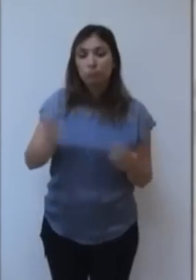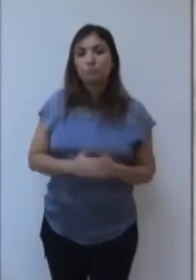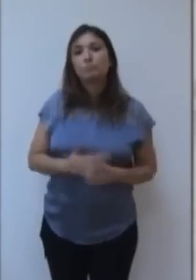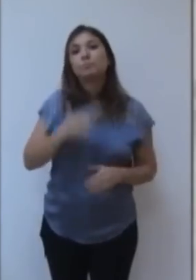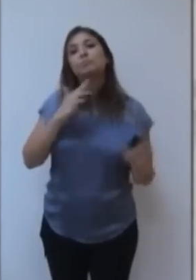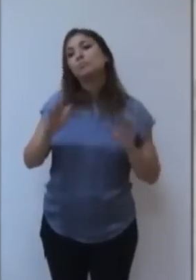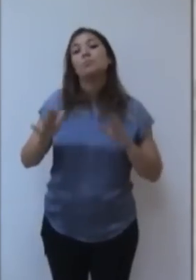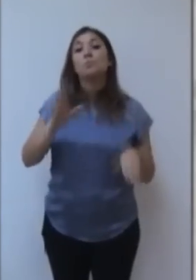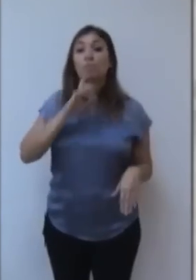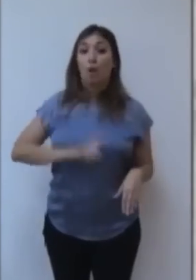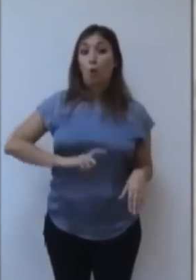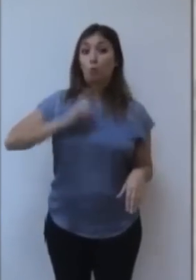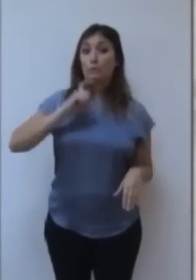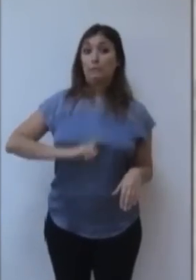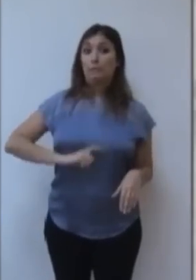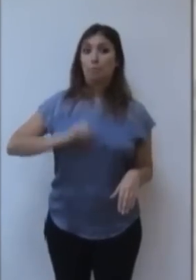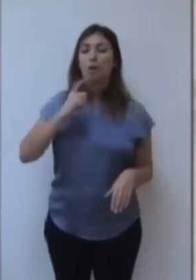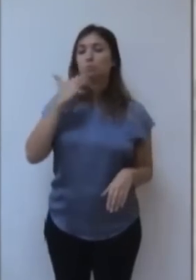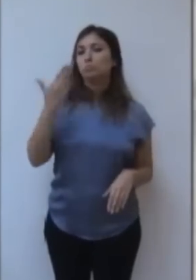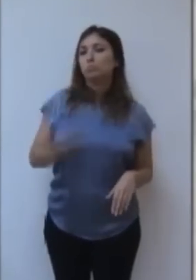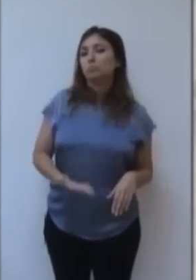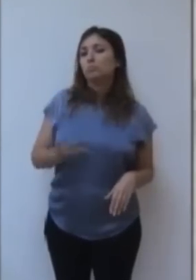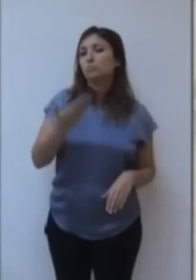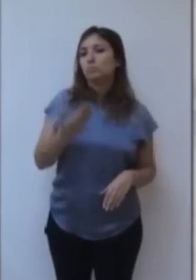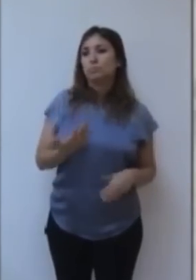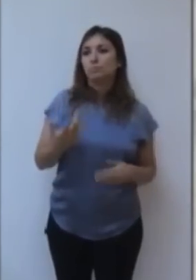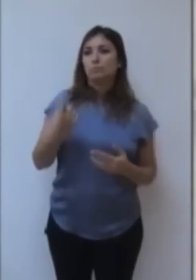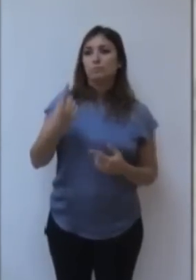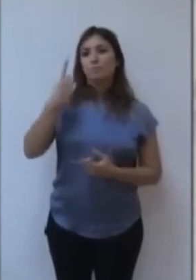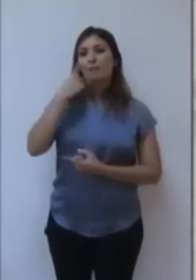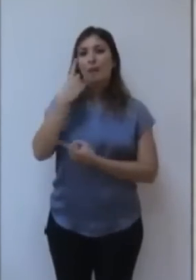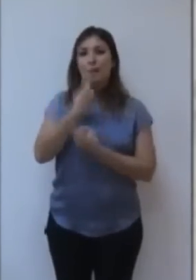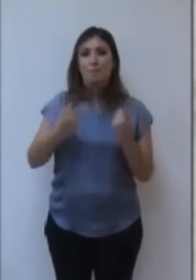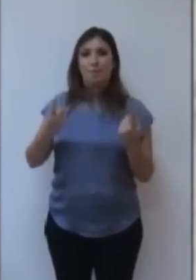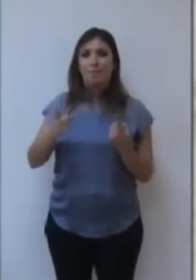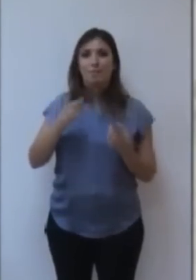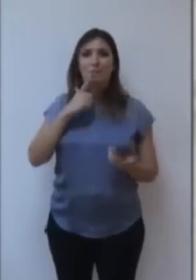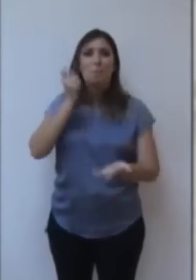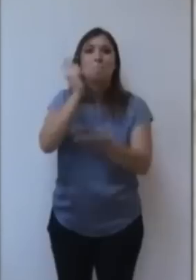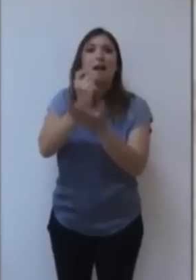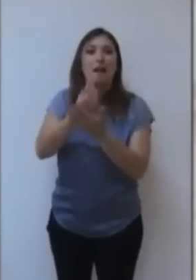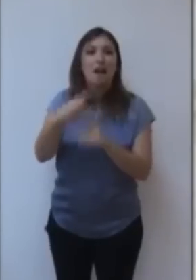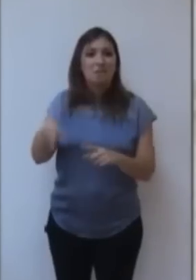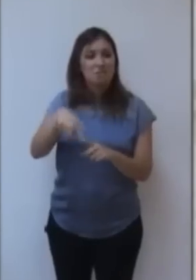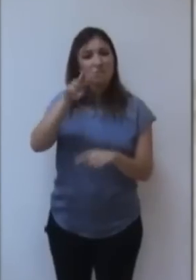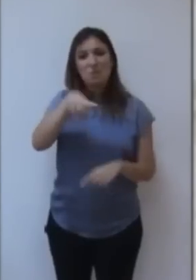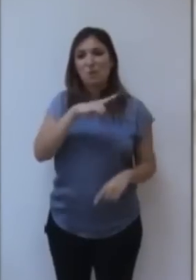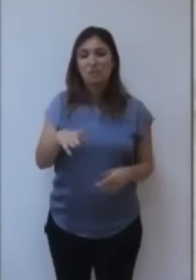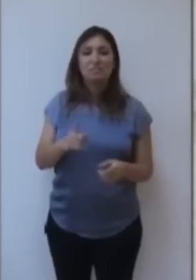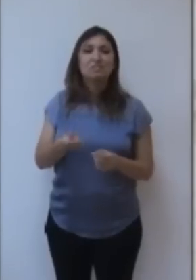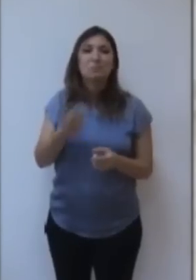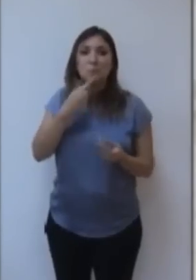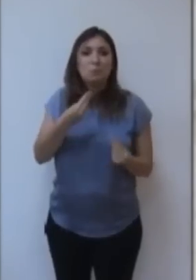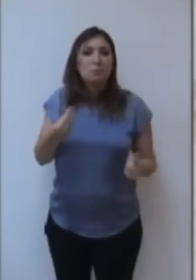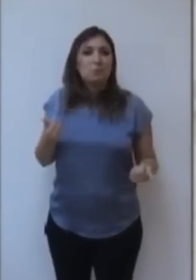tema de la autoestima es fundamental, ¿no? Y esto a veces tiene connotaciones que no son caras. Es decir, que a veces son connotaciones